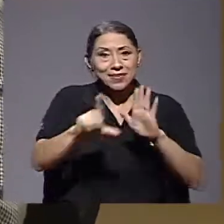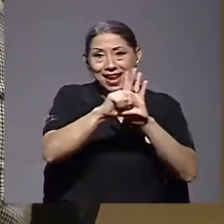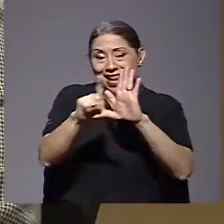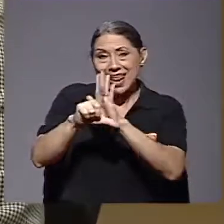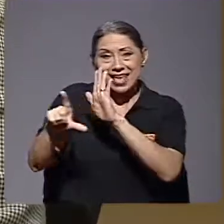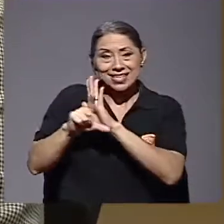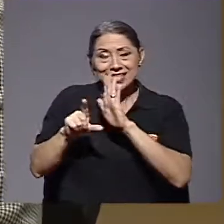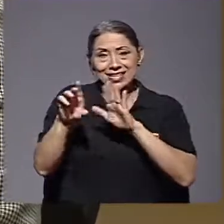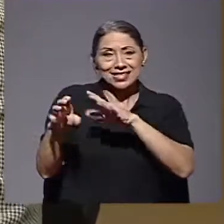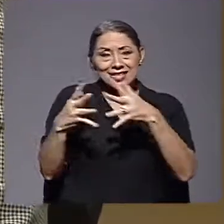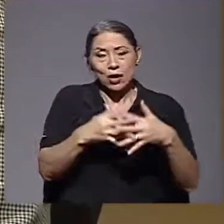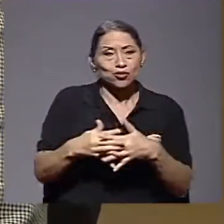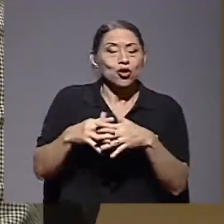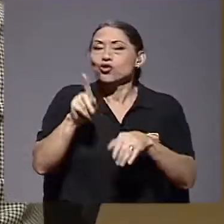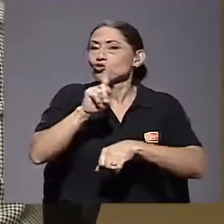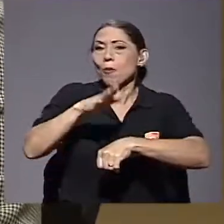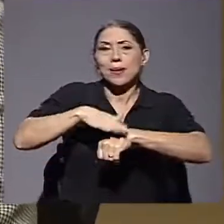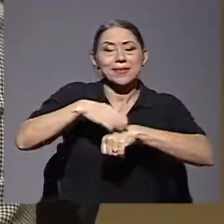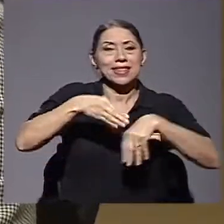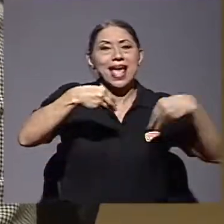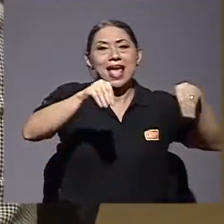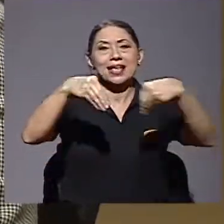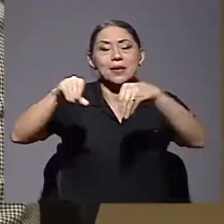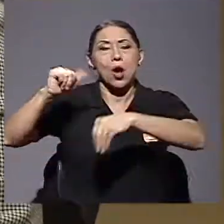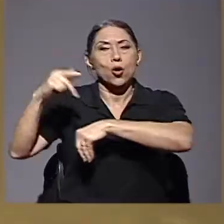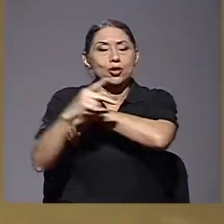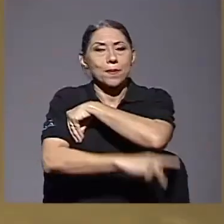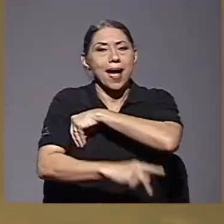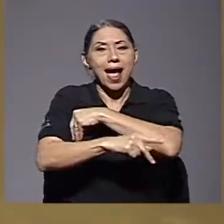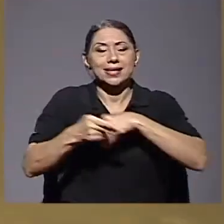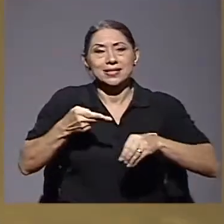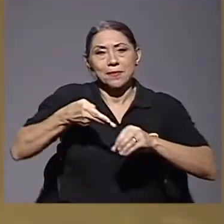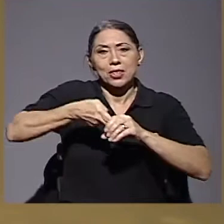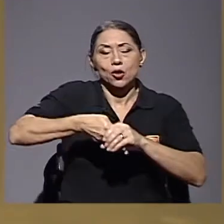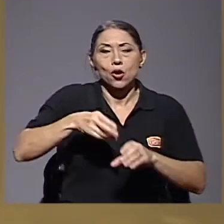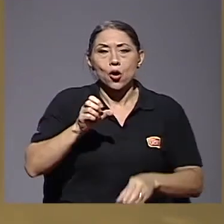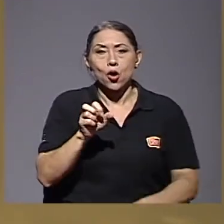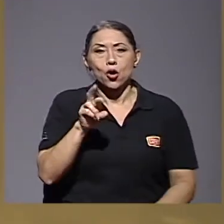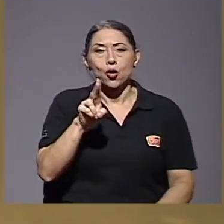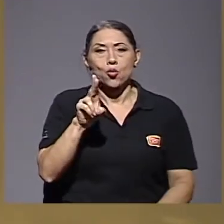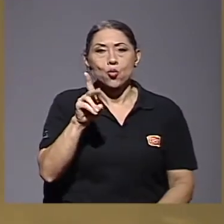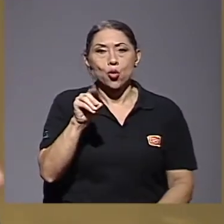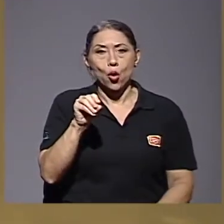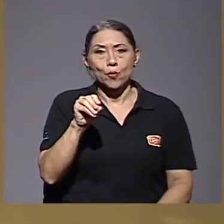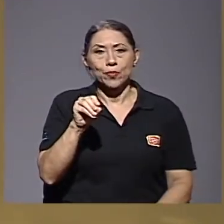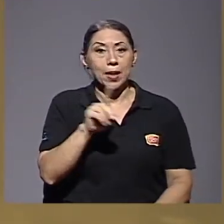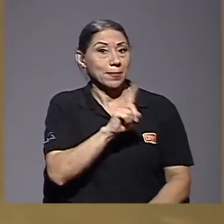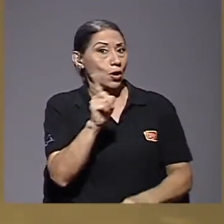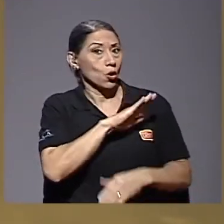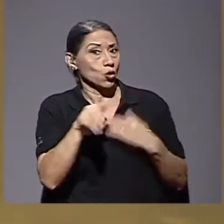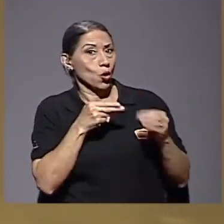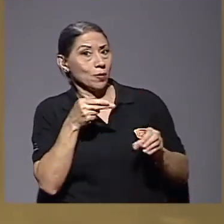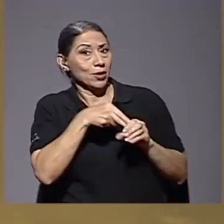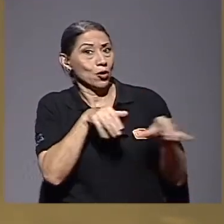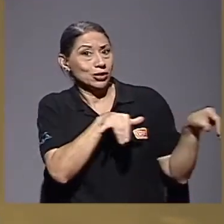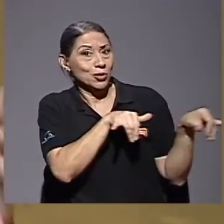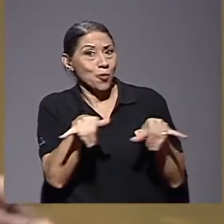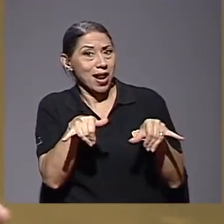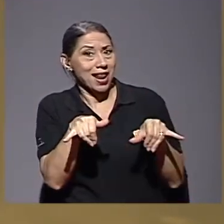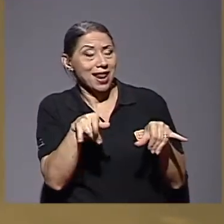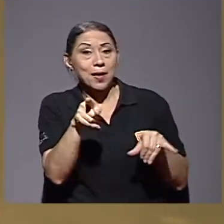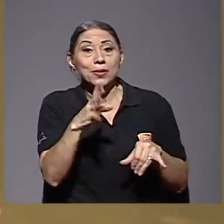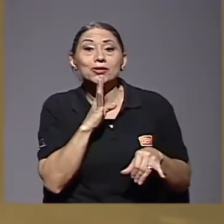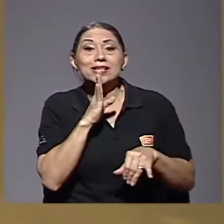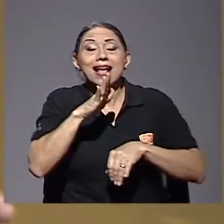no se permitían exportación de petróleo crudo. Ahora, no todo el petróleo es igual, ¿verdad? Porque para los señores televidentes, hablar de